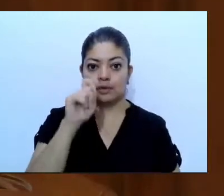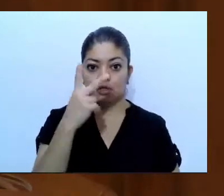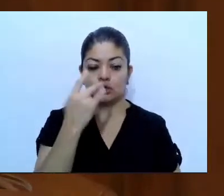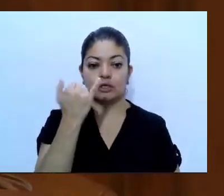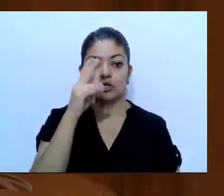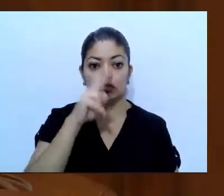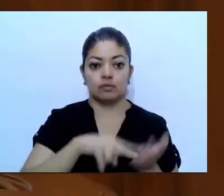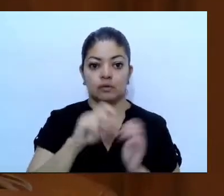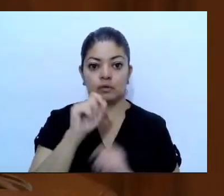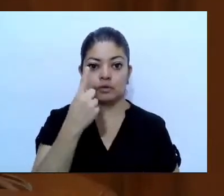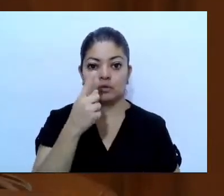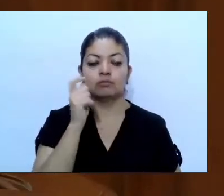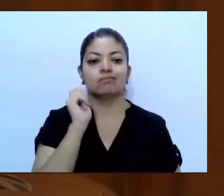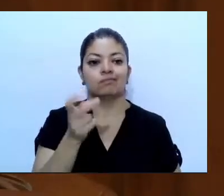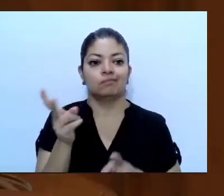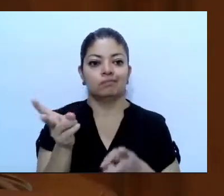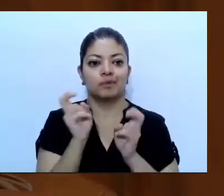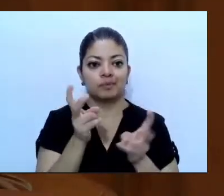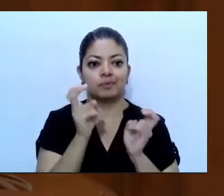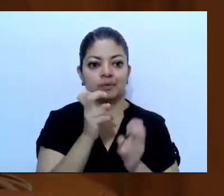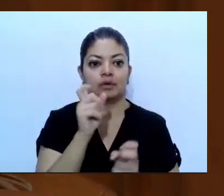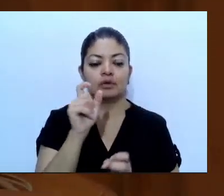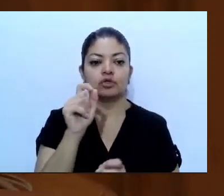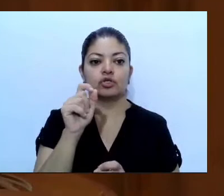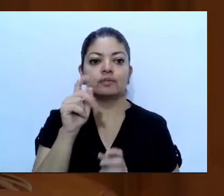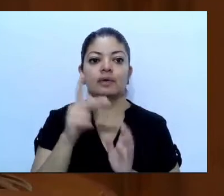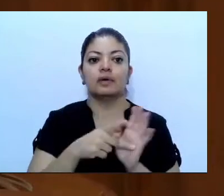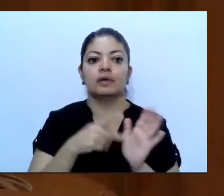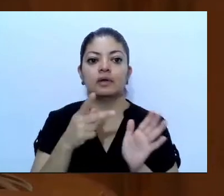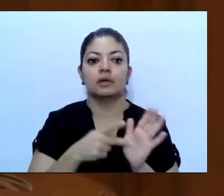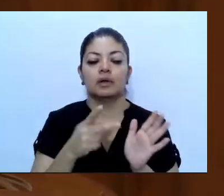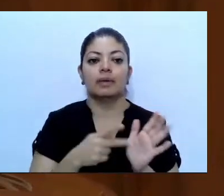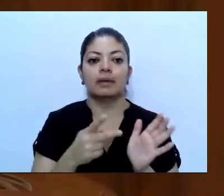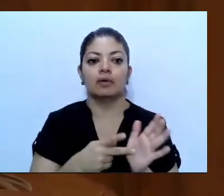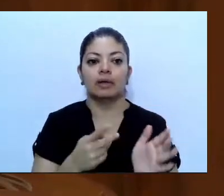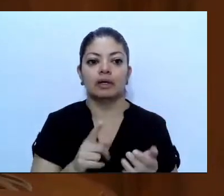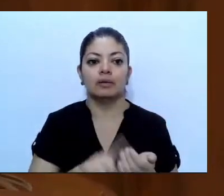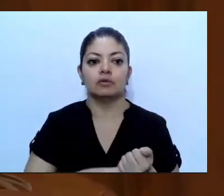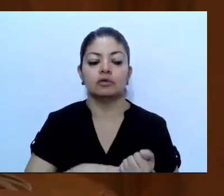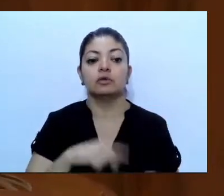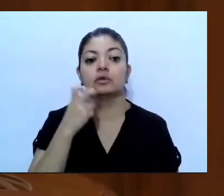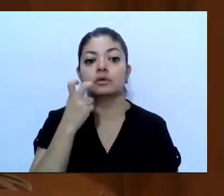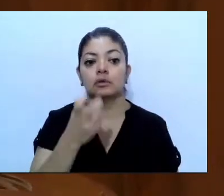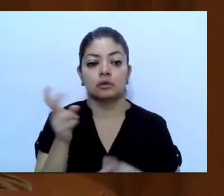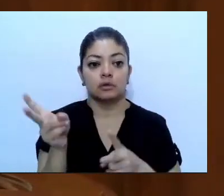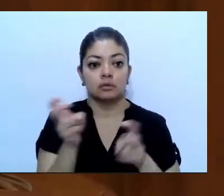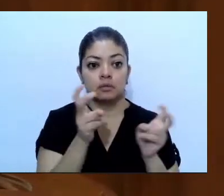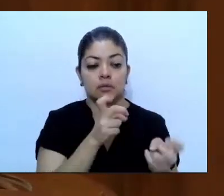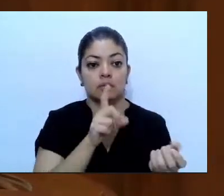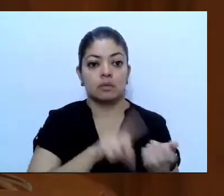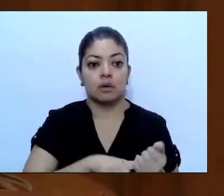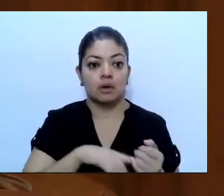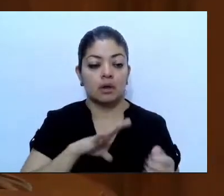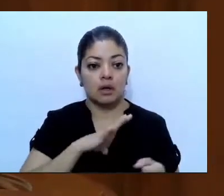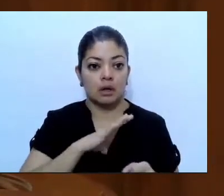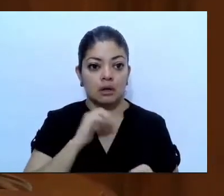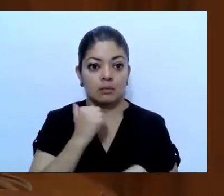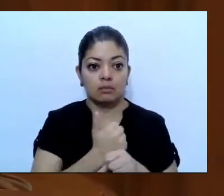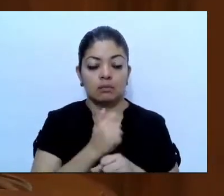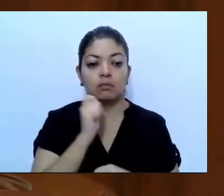fueron robadas en más de 20 ocasiones. En esta institución, los ladrones se llevaron la instalación de alambre de